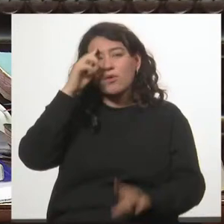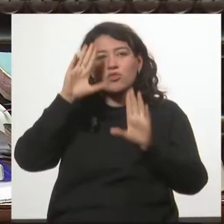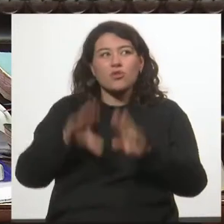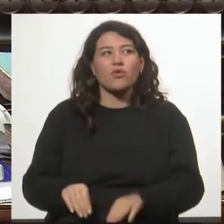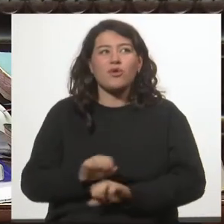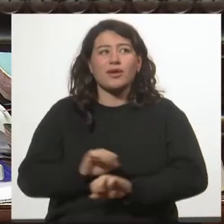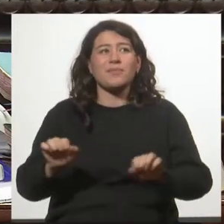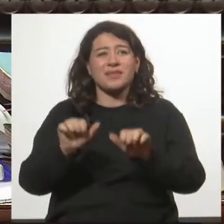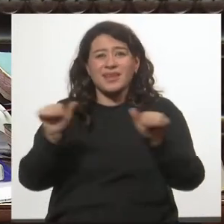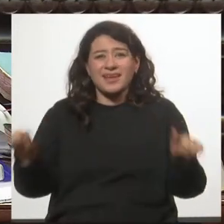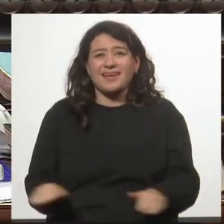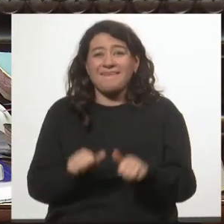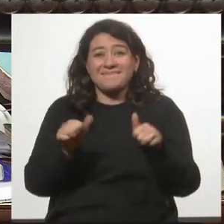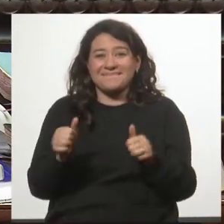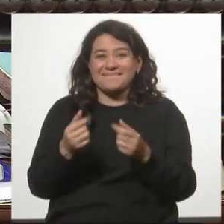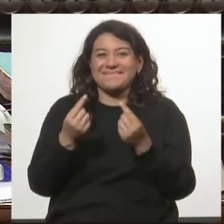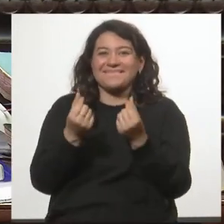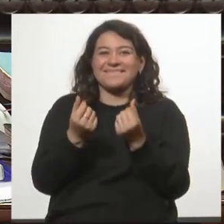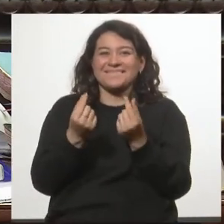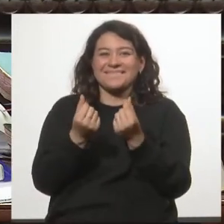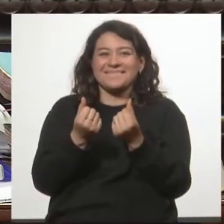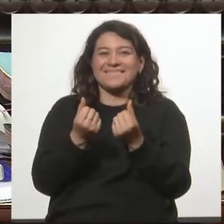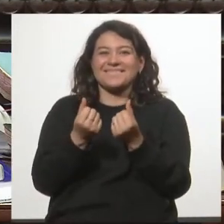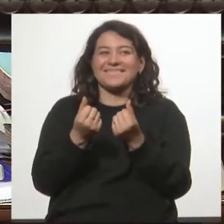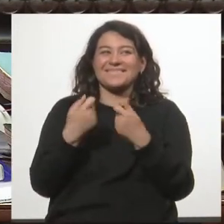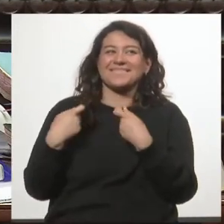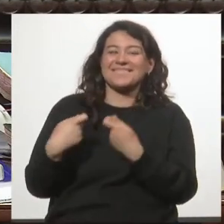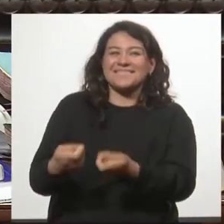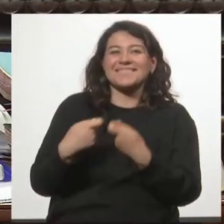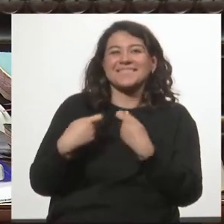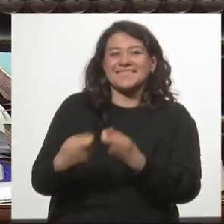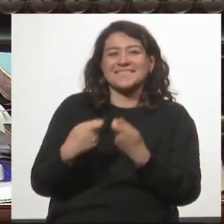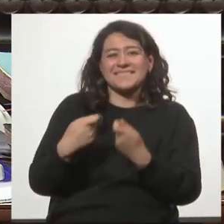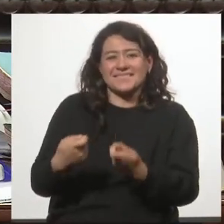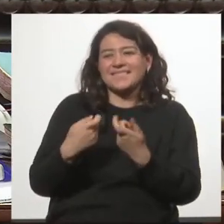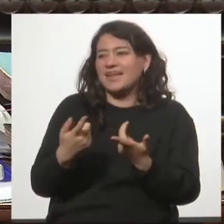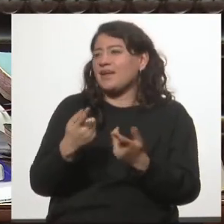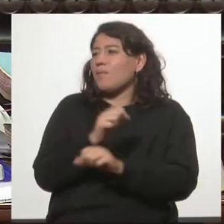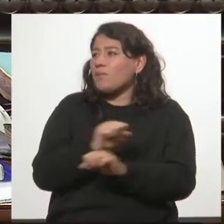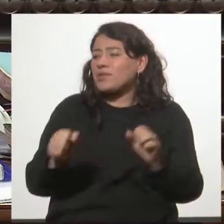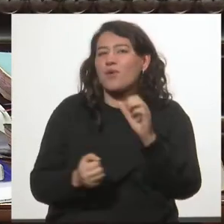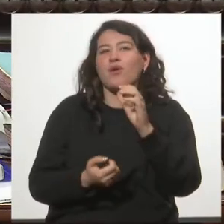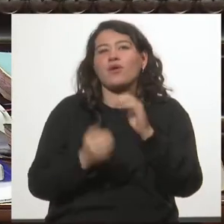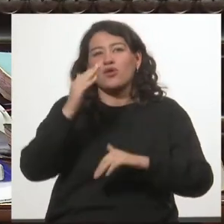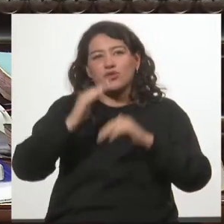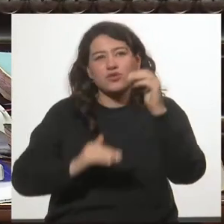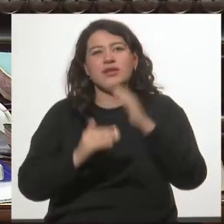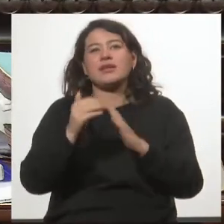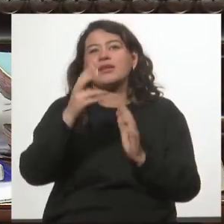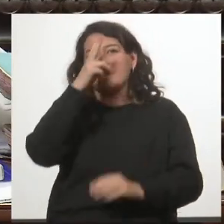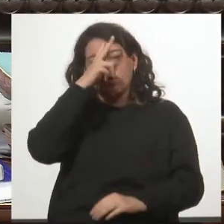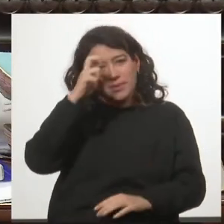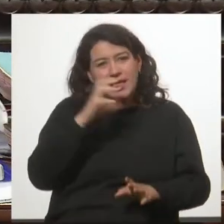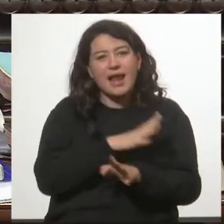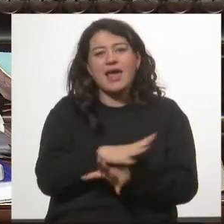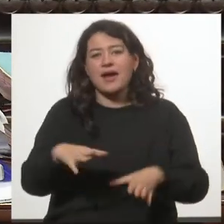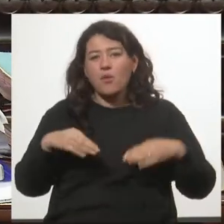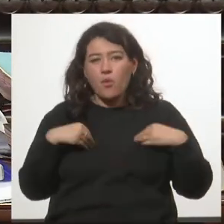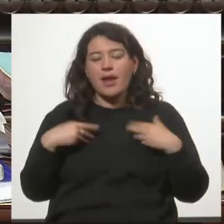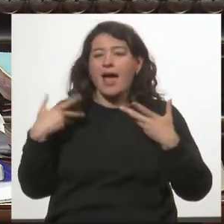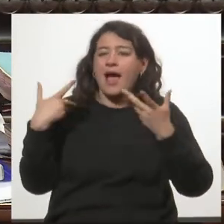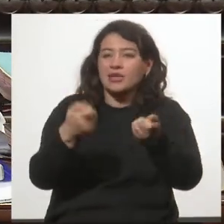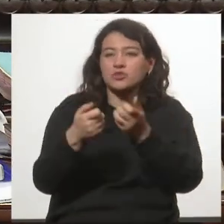con esos dineros gastados demás hospitales escuelas asentamientos es ayuda a los